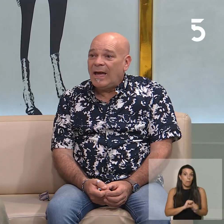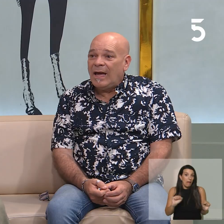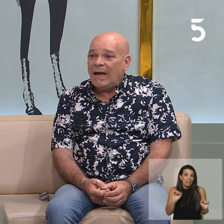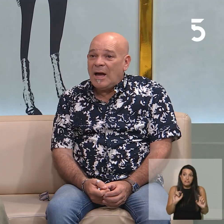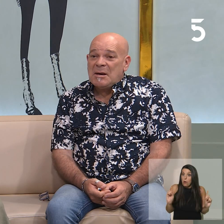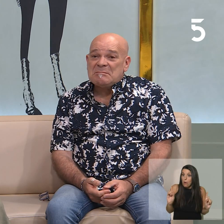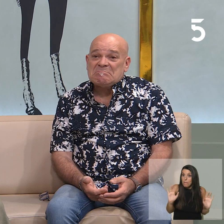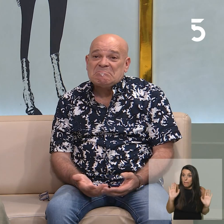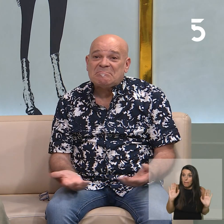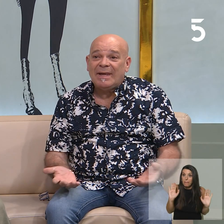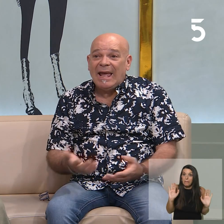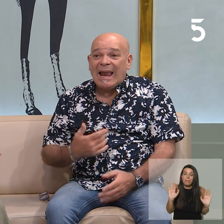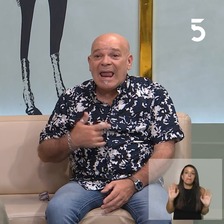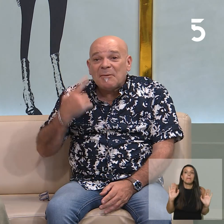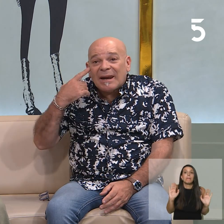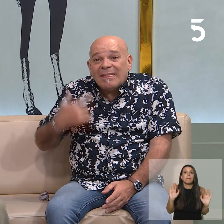no, ¿eh?